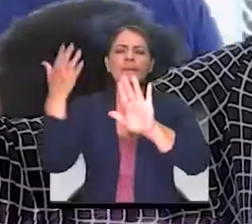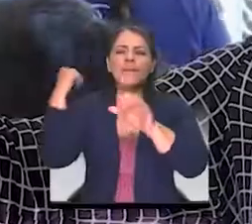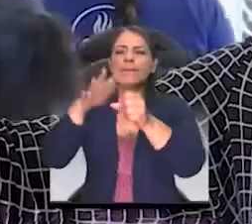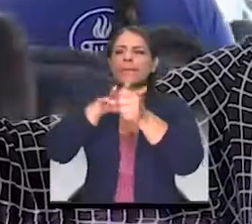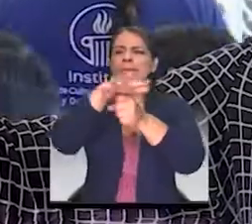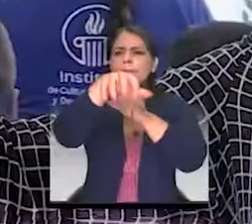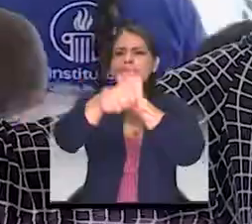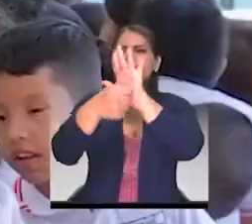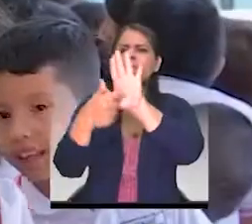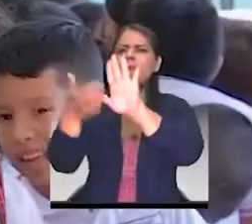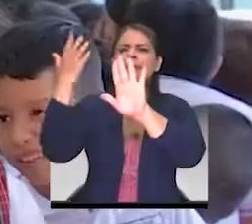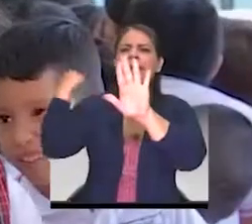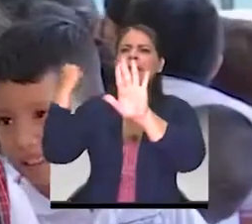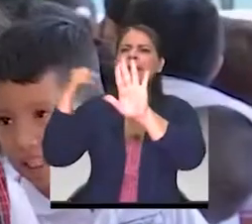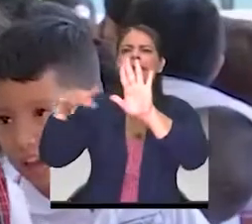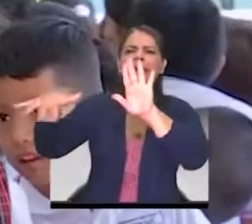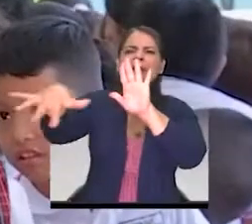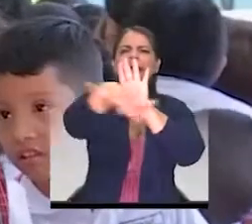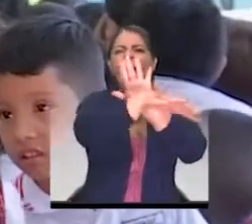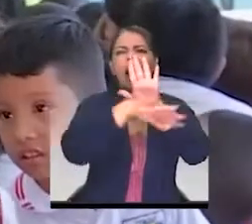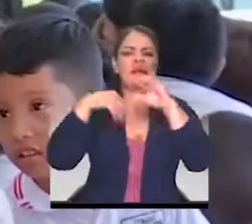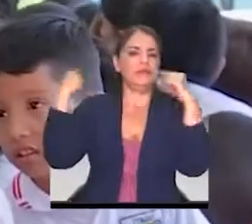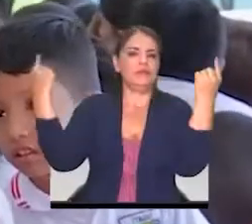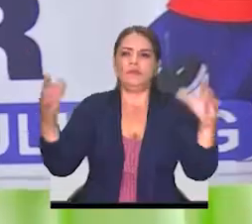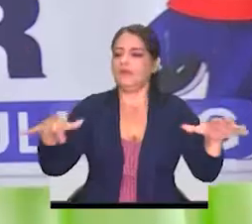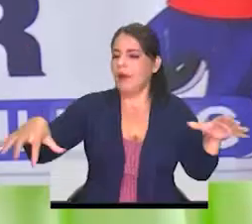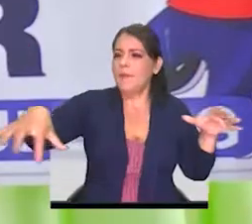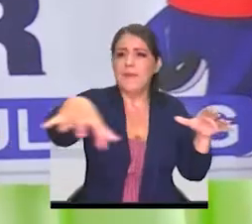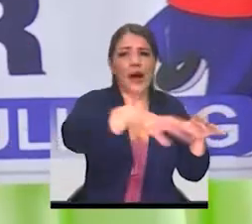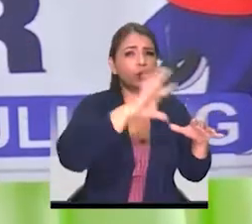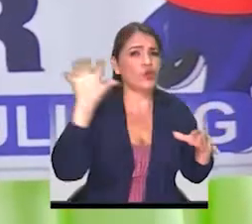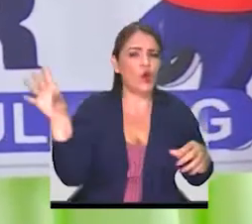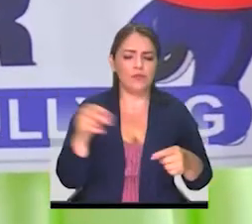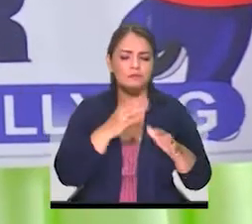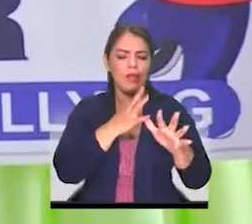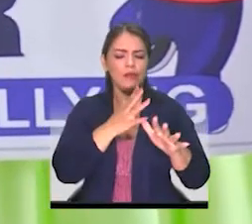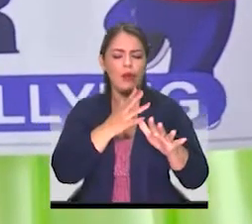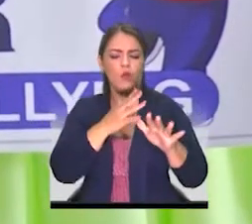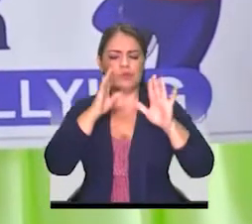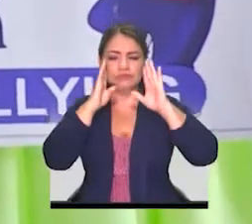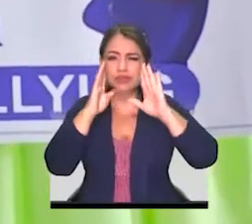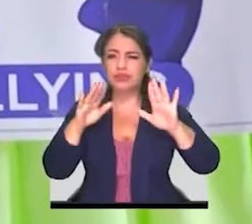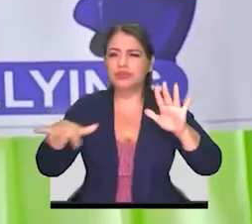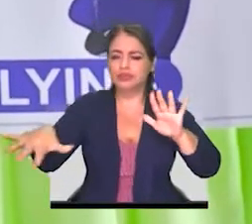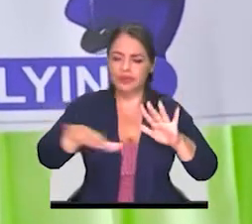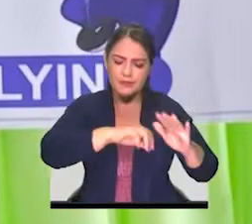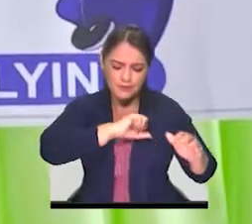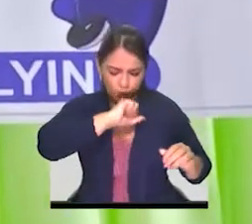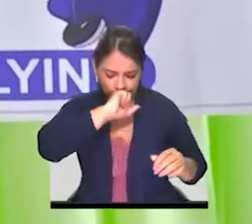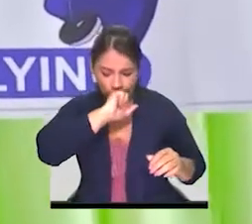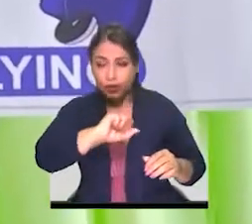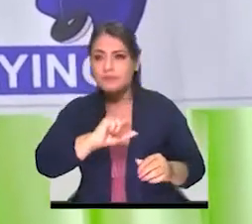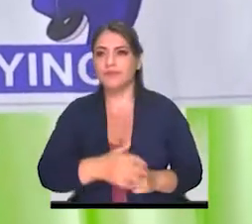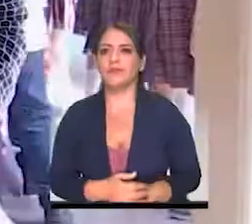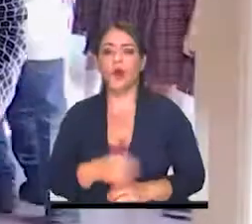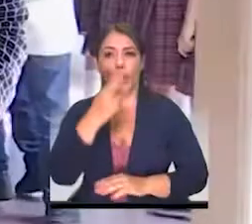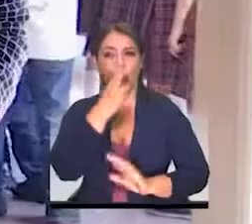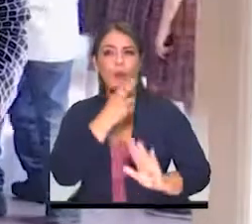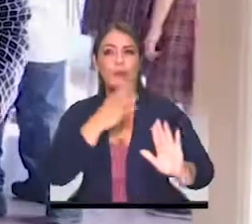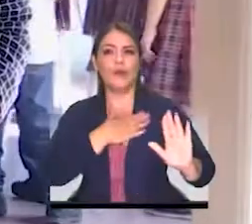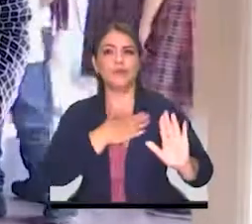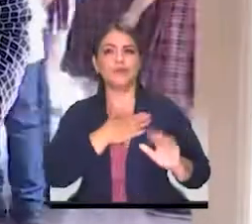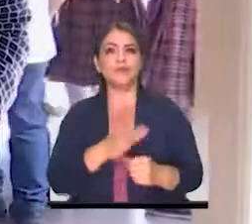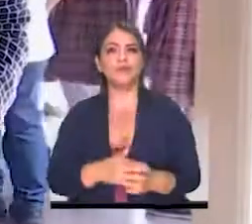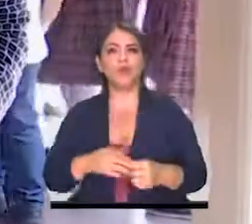corregimiento y todos sus barrios. Todo lo que hacemos por nuestra ciudad Itagüí es con todo el corazón. Y recordemos que